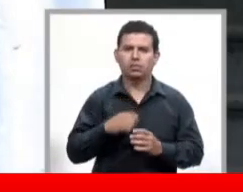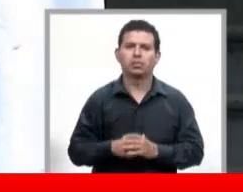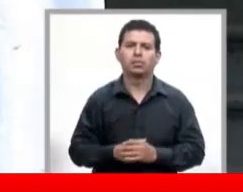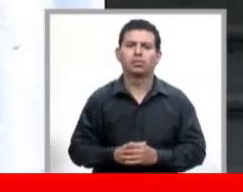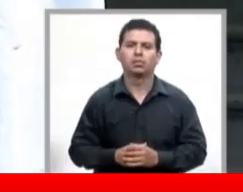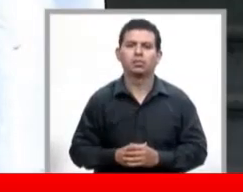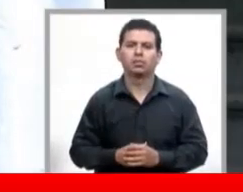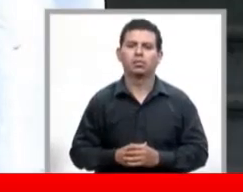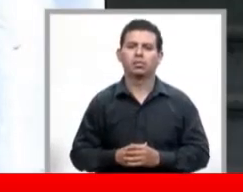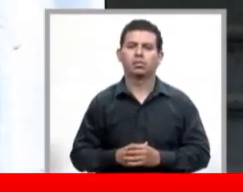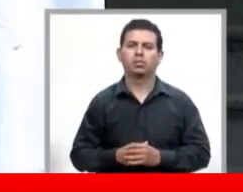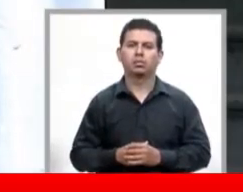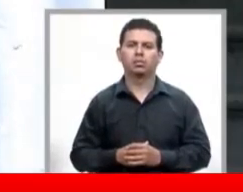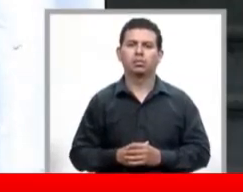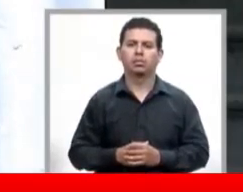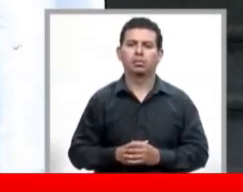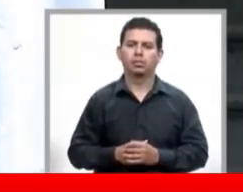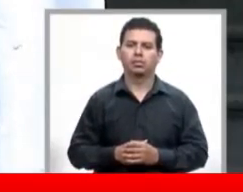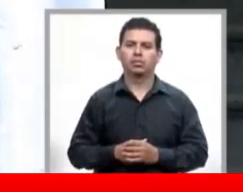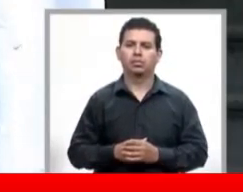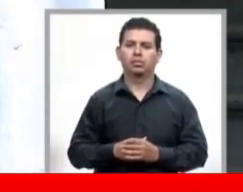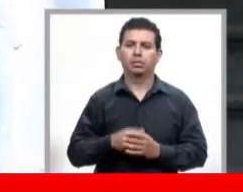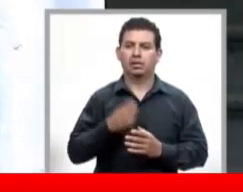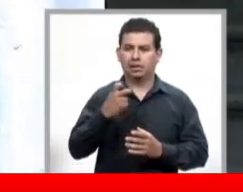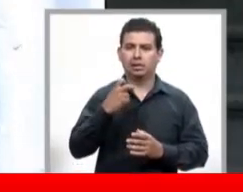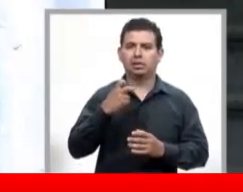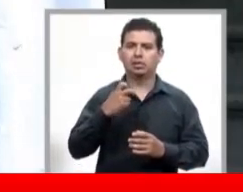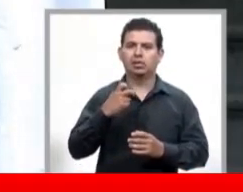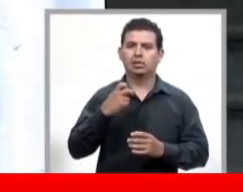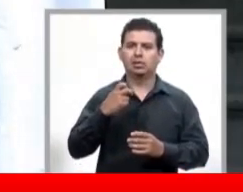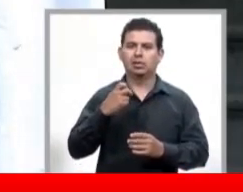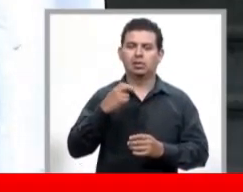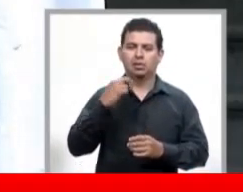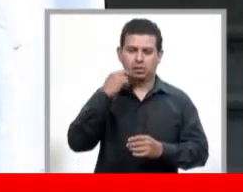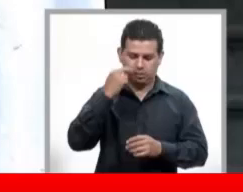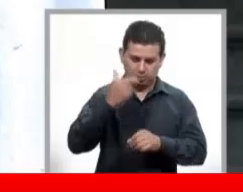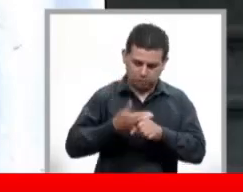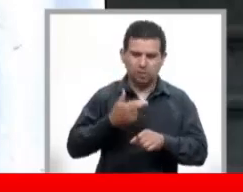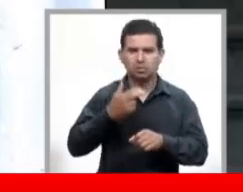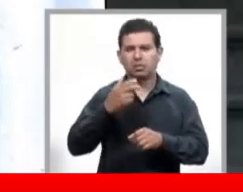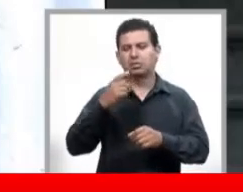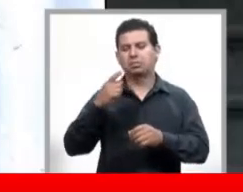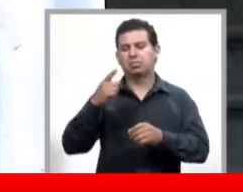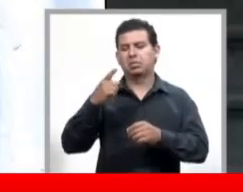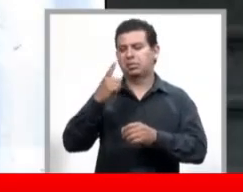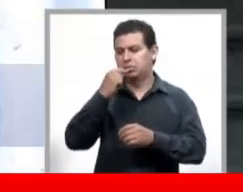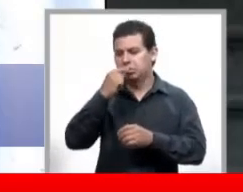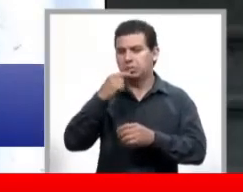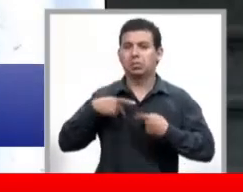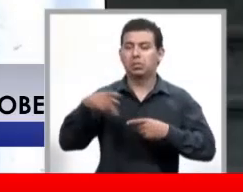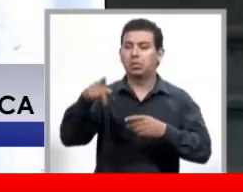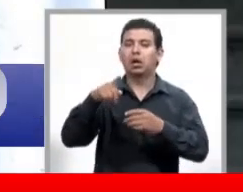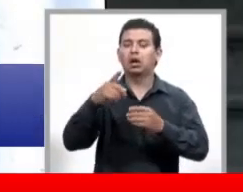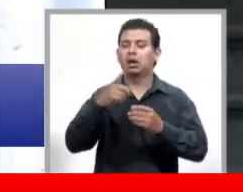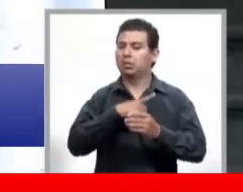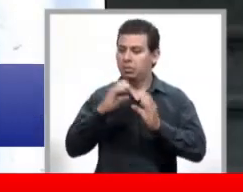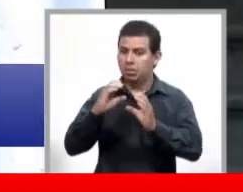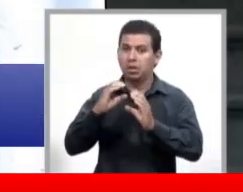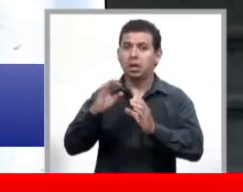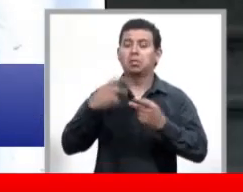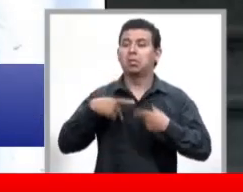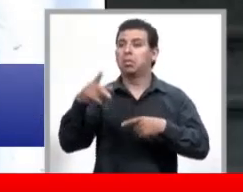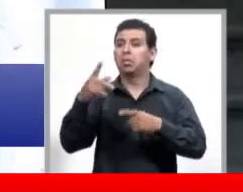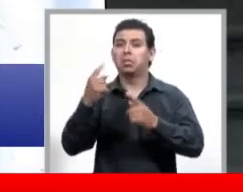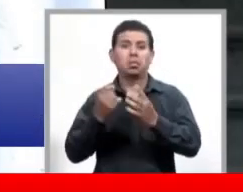a estas acciones de proximidad social, y claramente habrá sanciones administrativas, como ya lo hemos